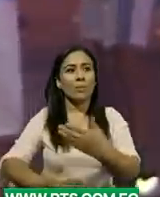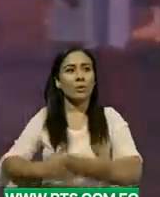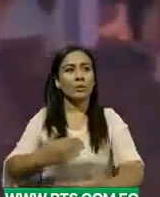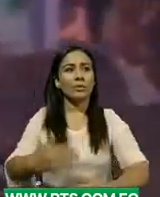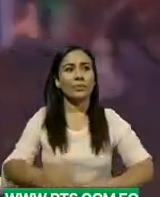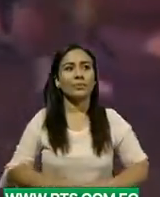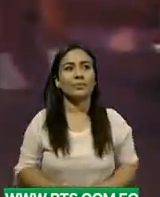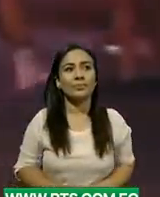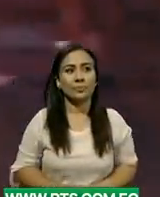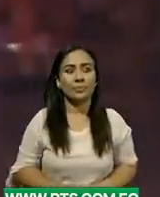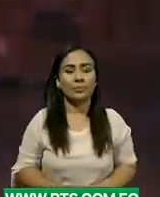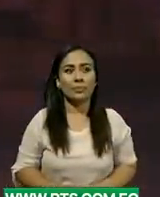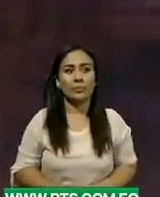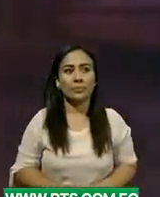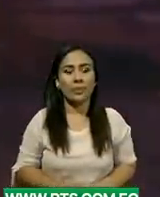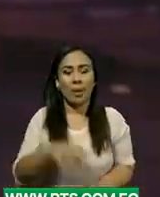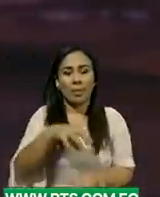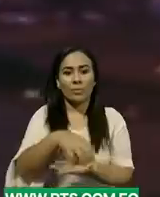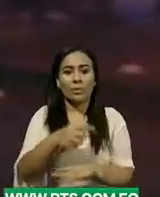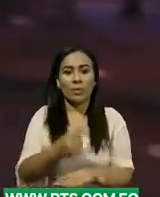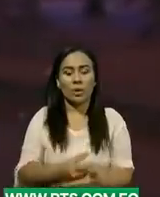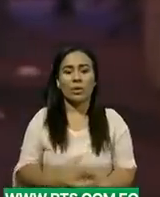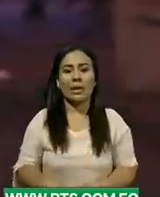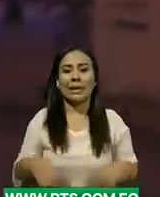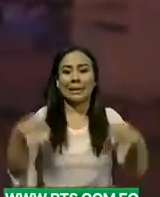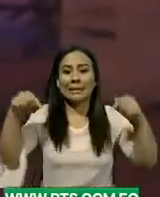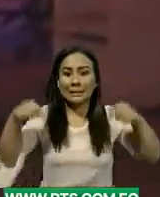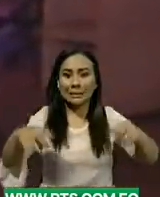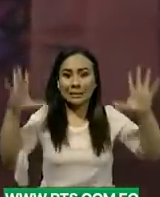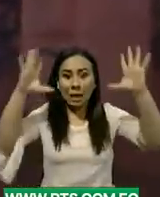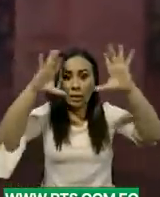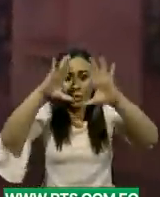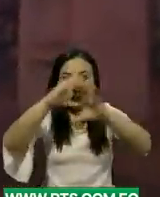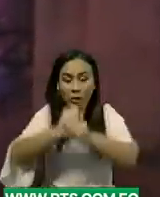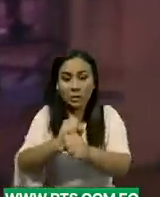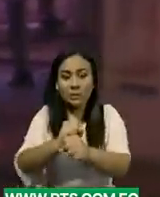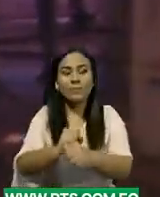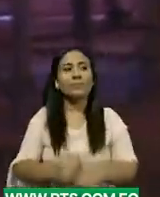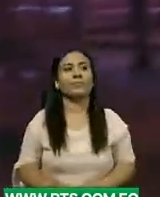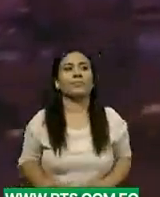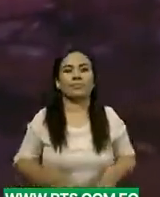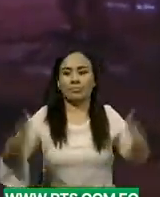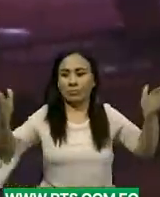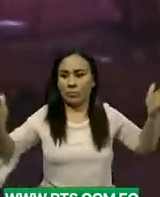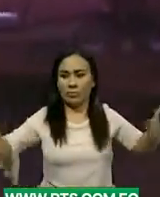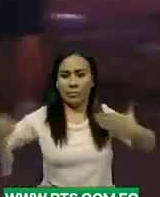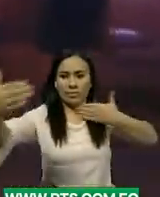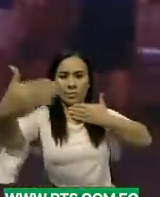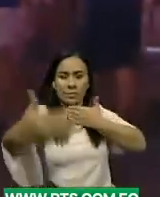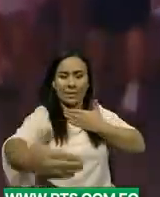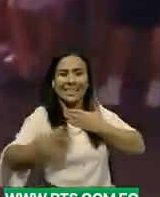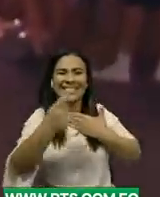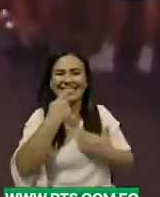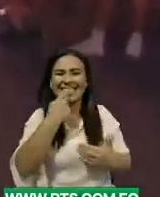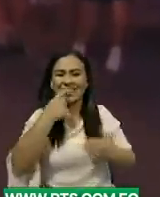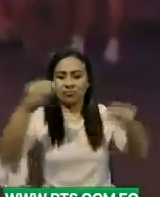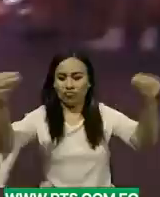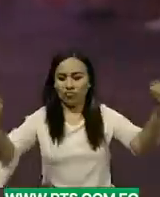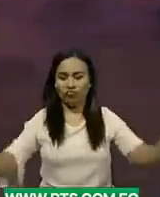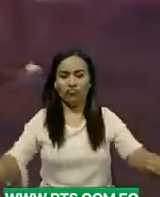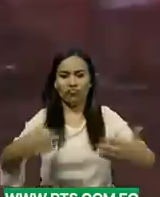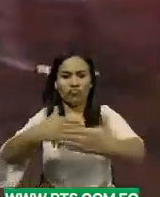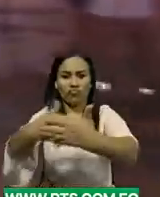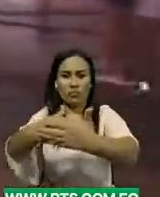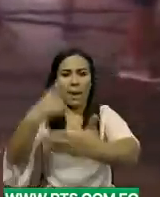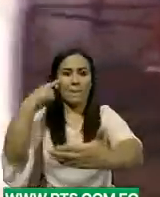la delegación del Guayas. A esta hora de la noche están colocando las vallas respectivas en los exteriores